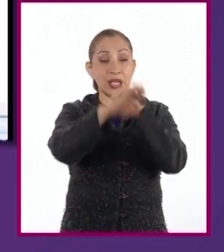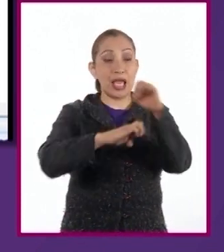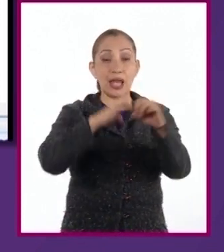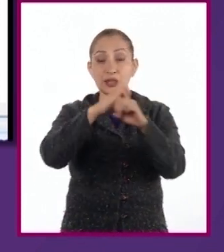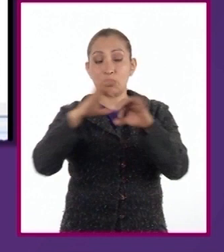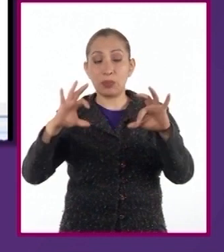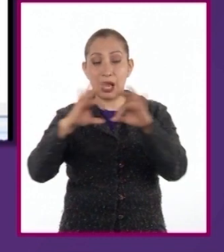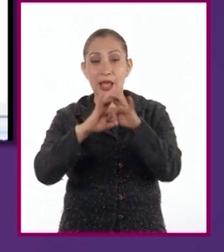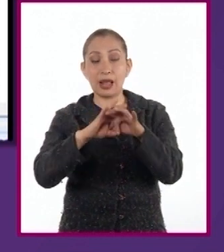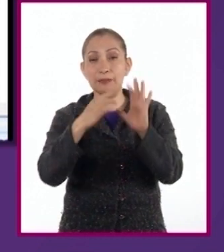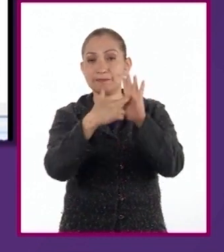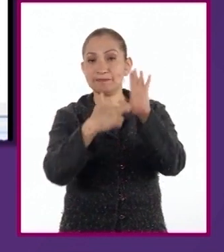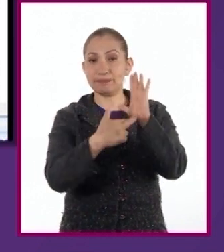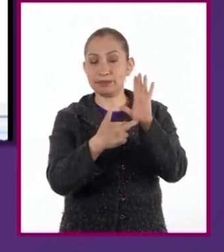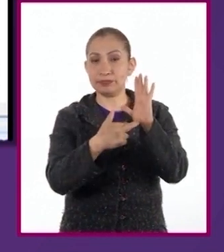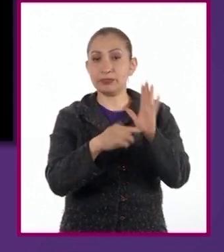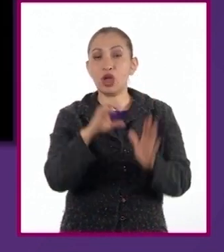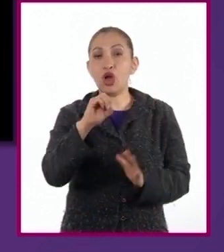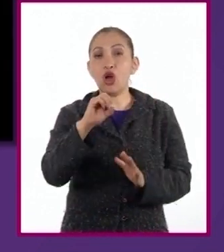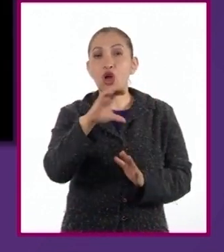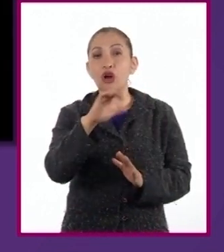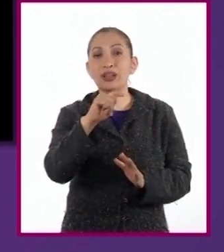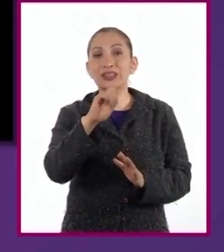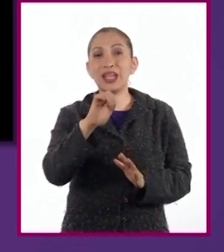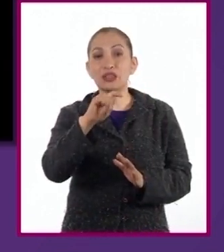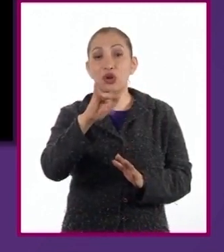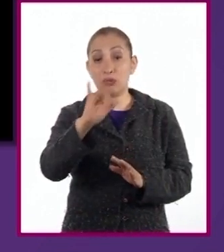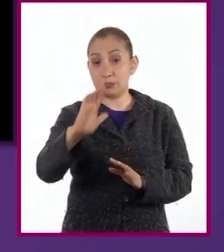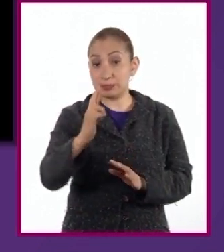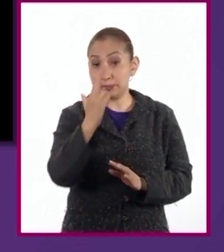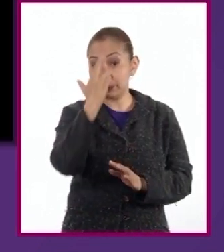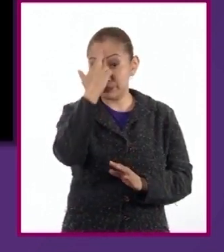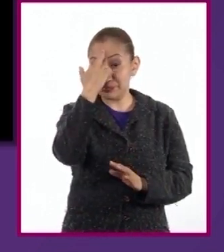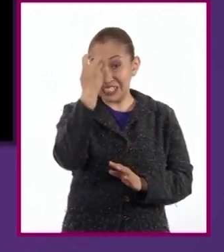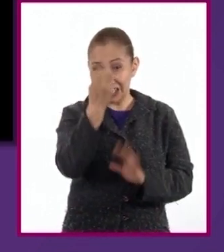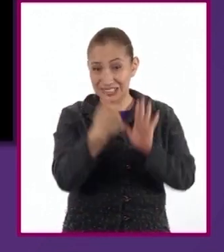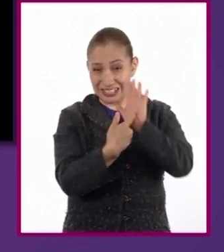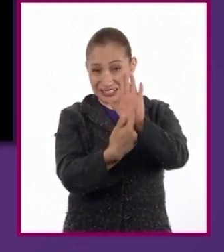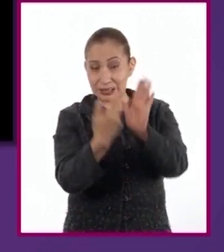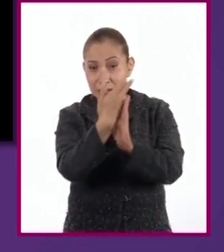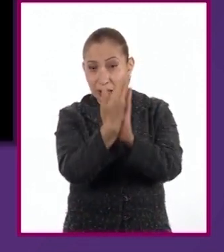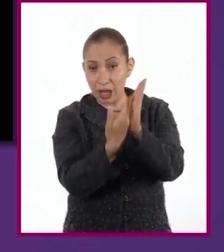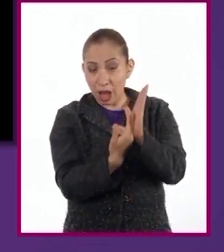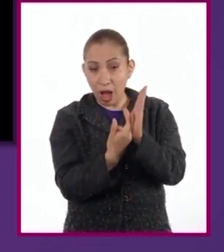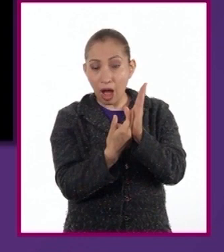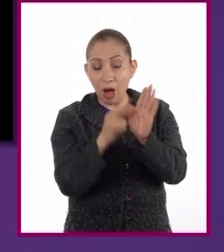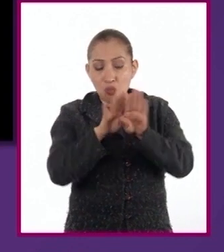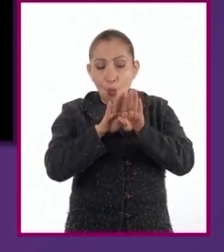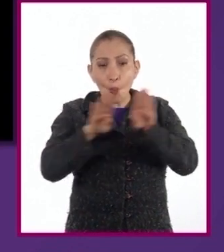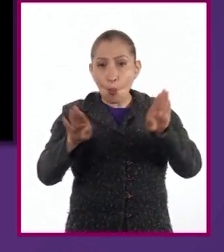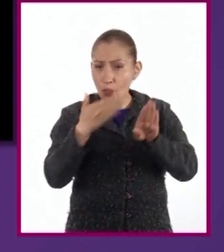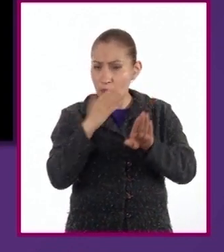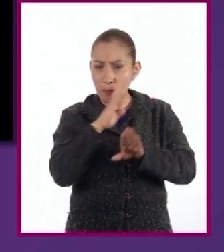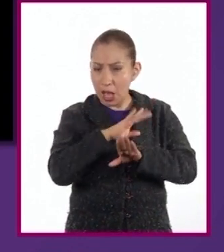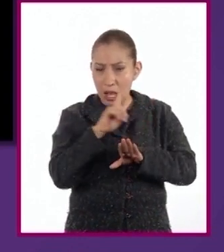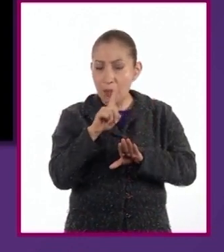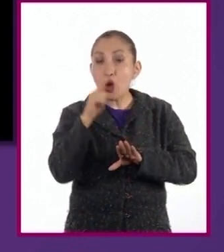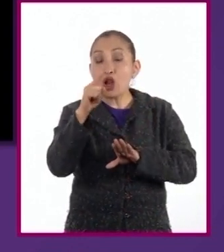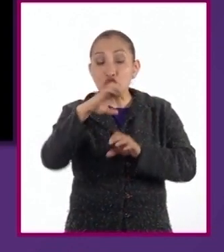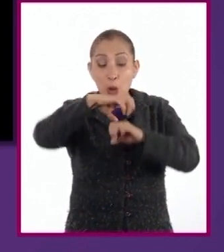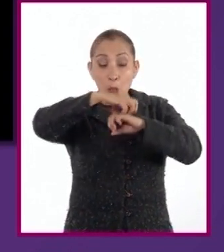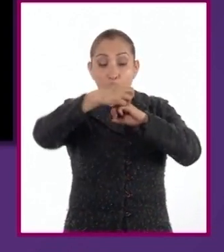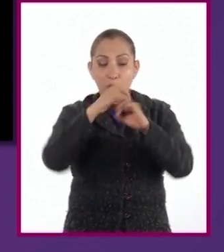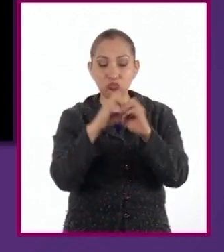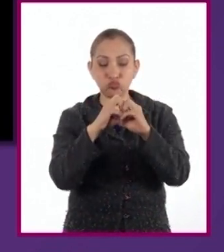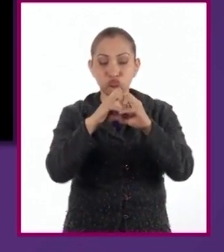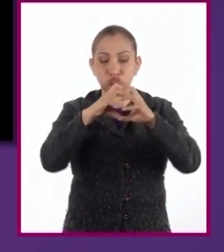para cumplir la regla del octeto. Recordemos que esta representación plana no es correcta, pues las